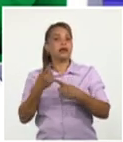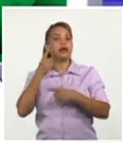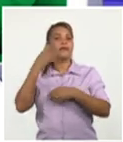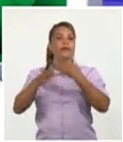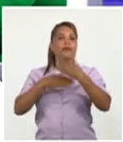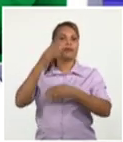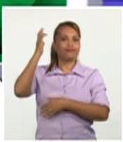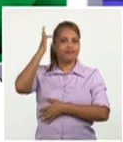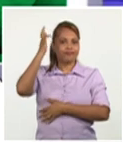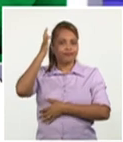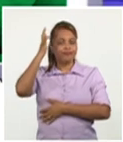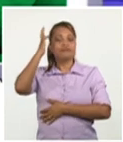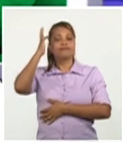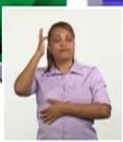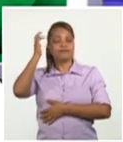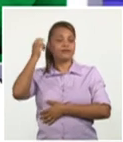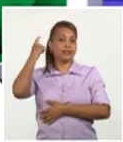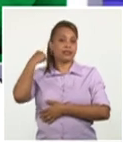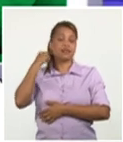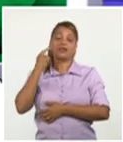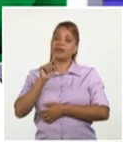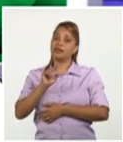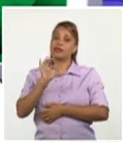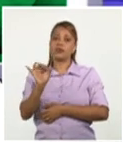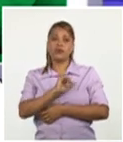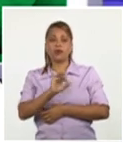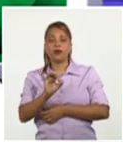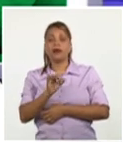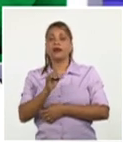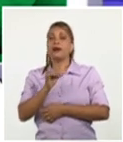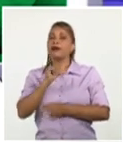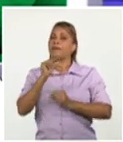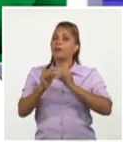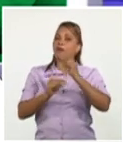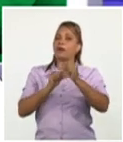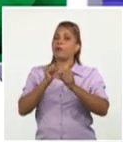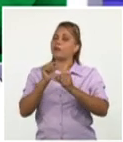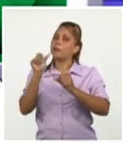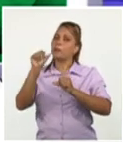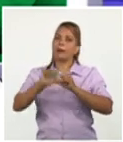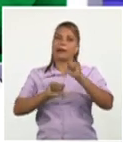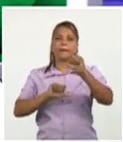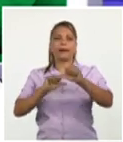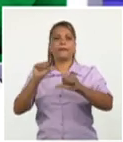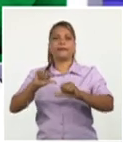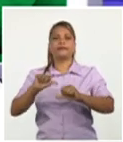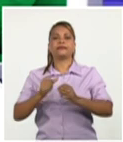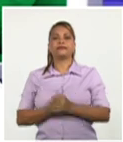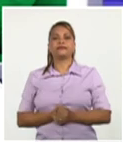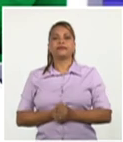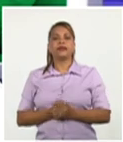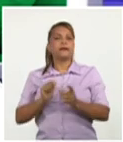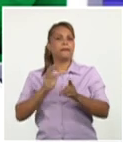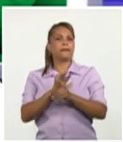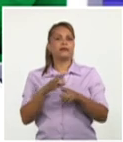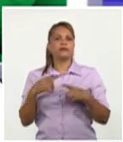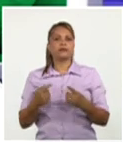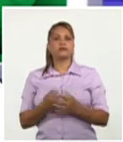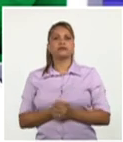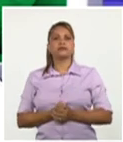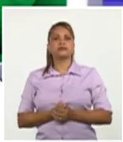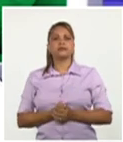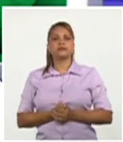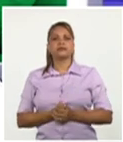que también son muy vulnerables a una evolución tórpida. Esta paciente comenzó con síntomas,